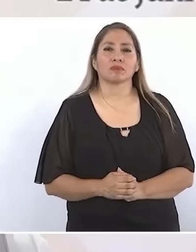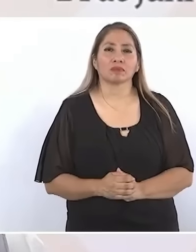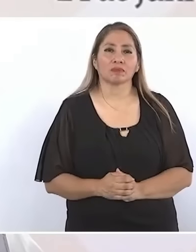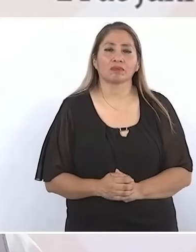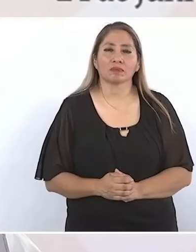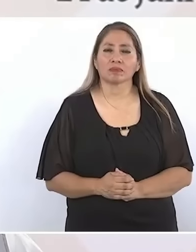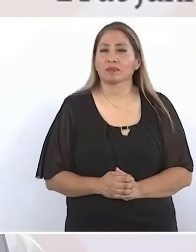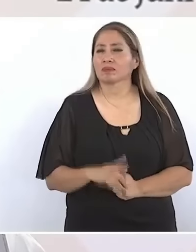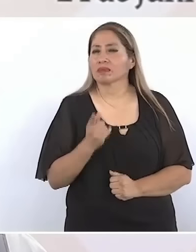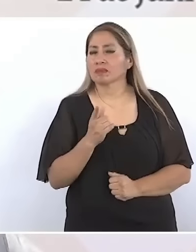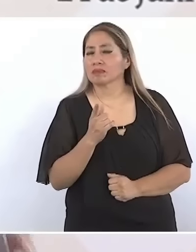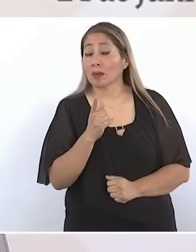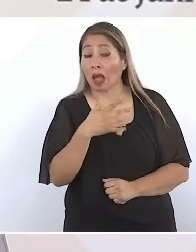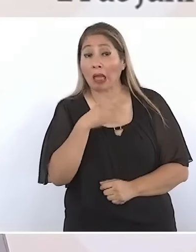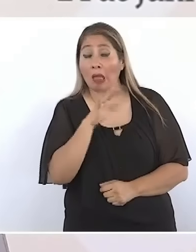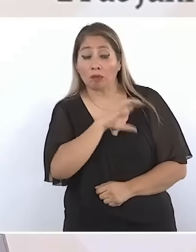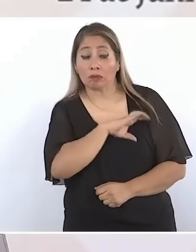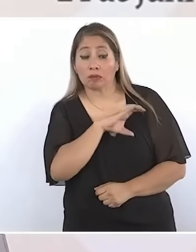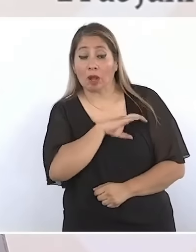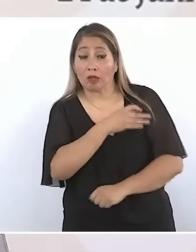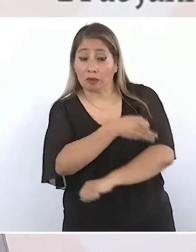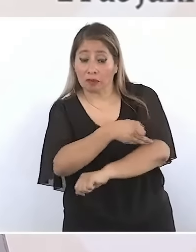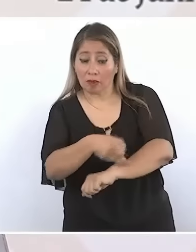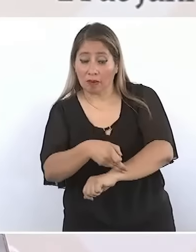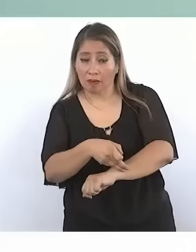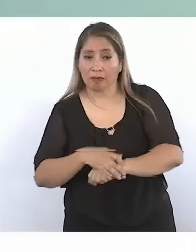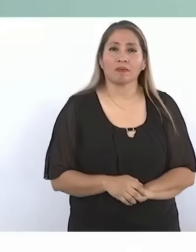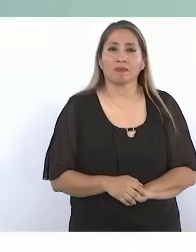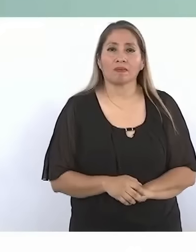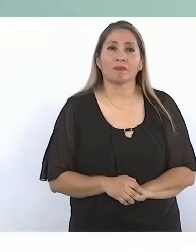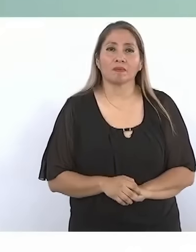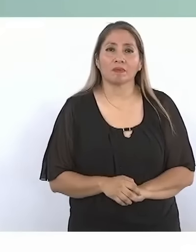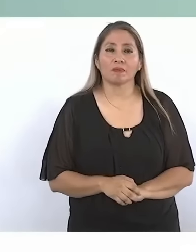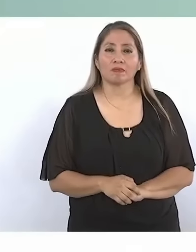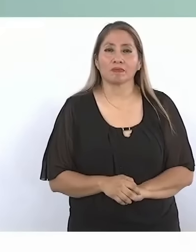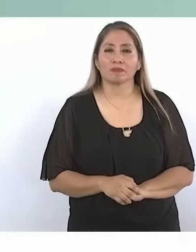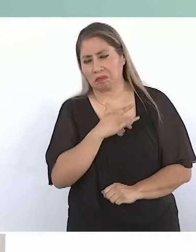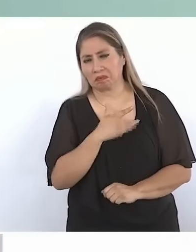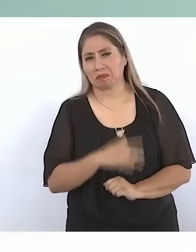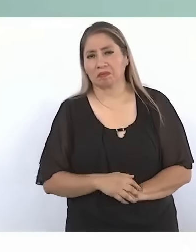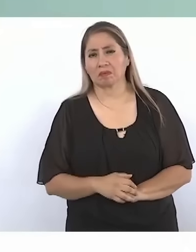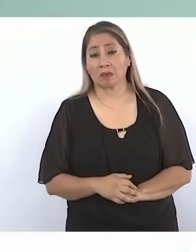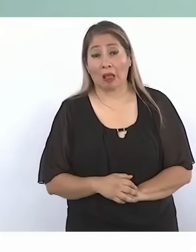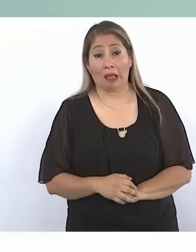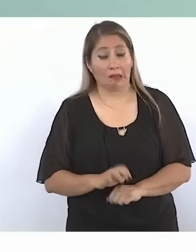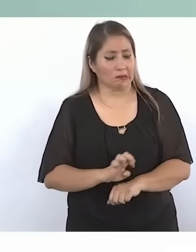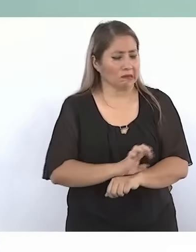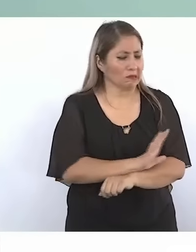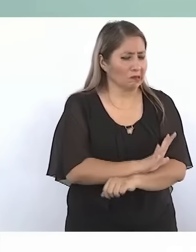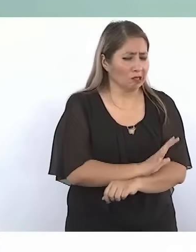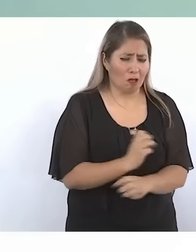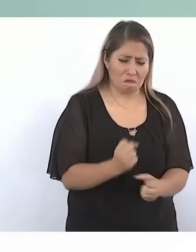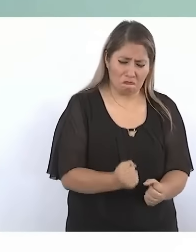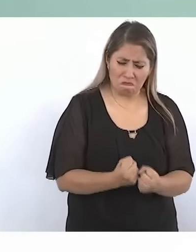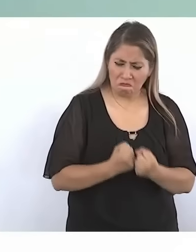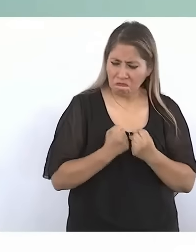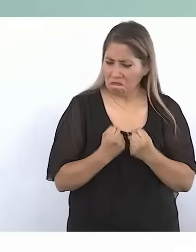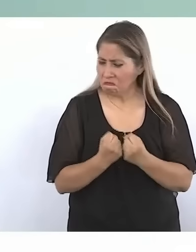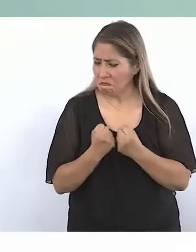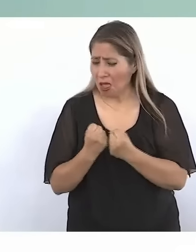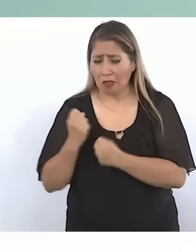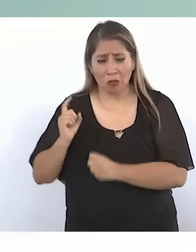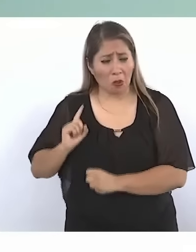y queridos deudos de Pasta de Conchos, siento emociones muy fuertes al